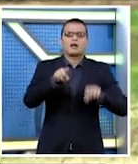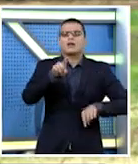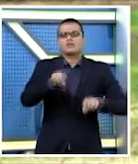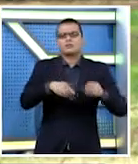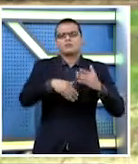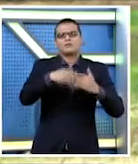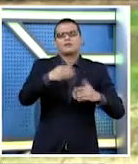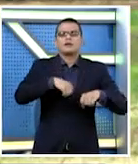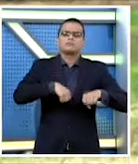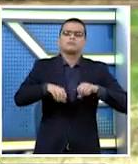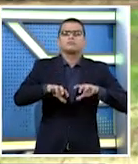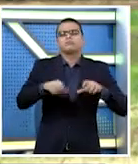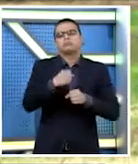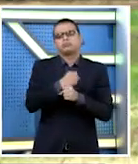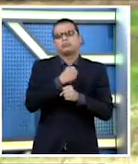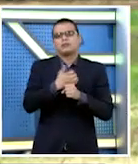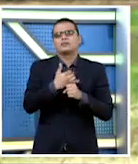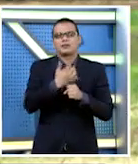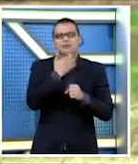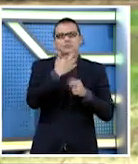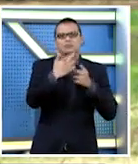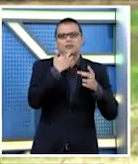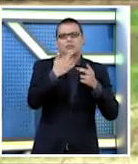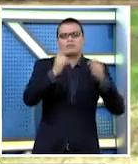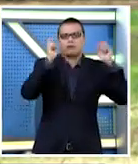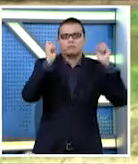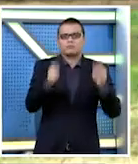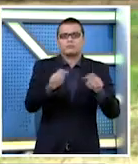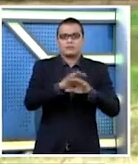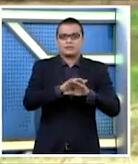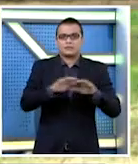a poco las personas que ya tengan su pasaporte sanitario